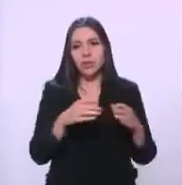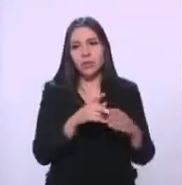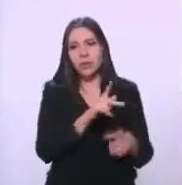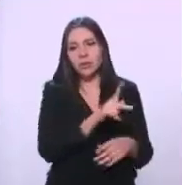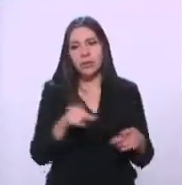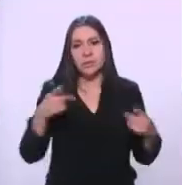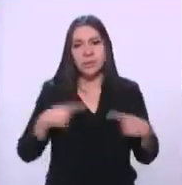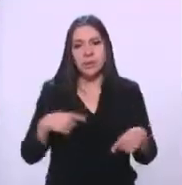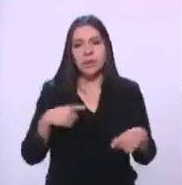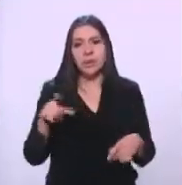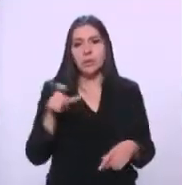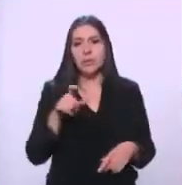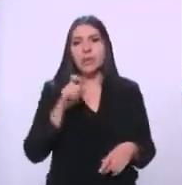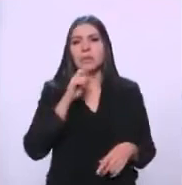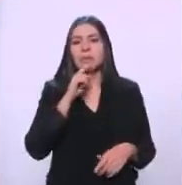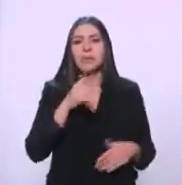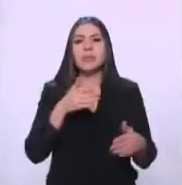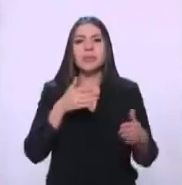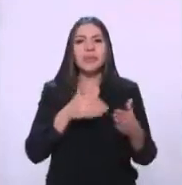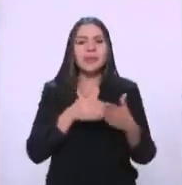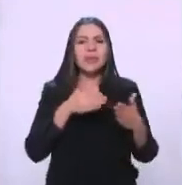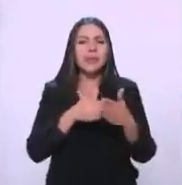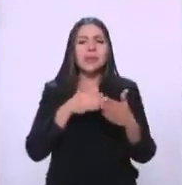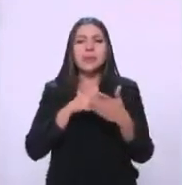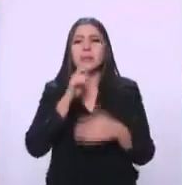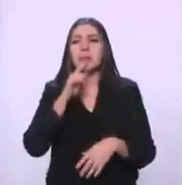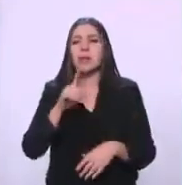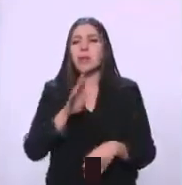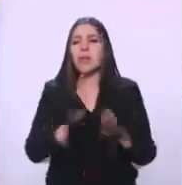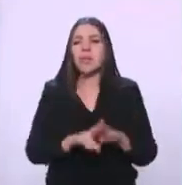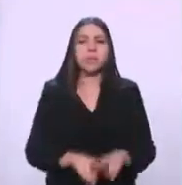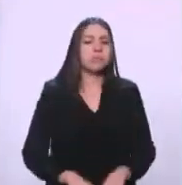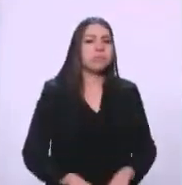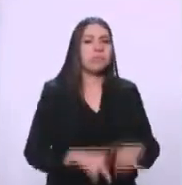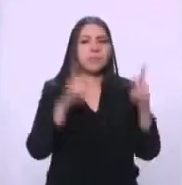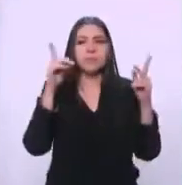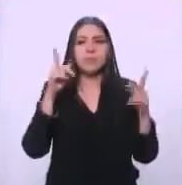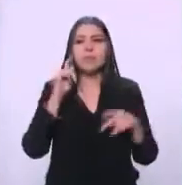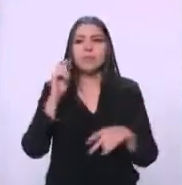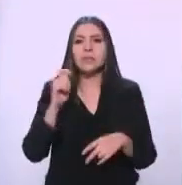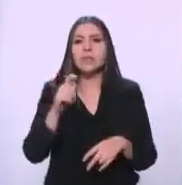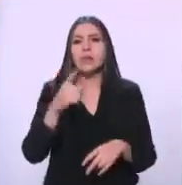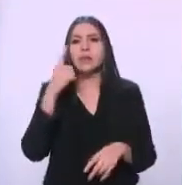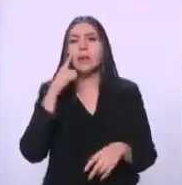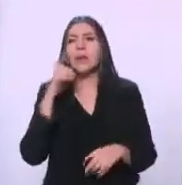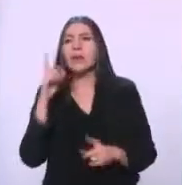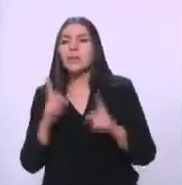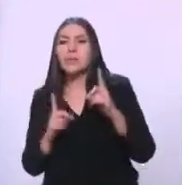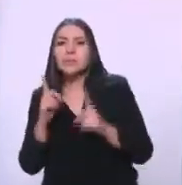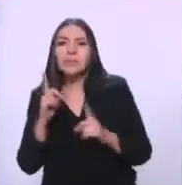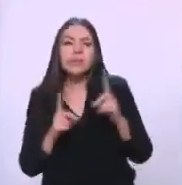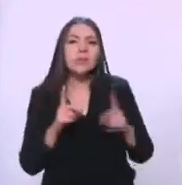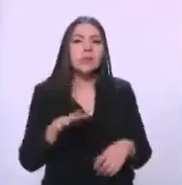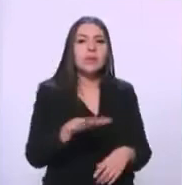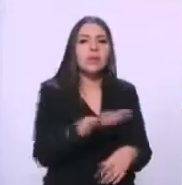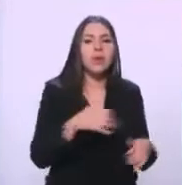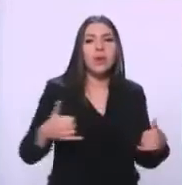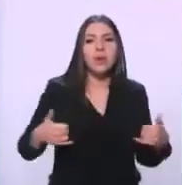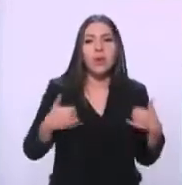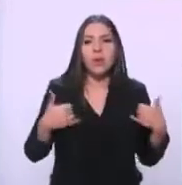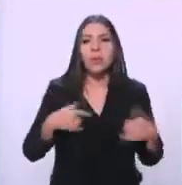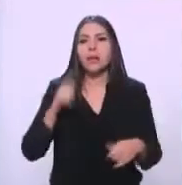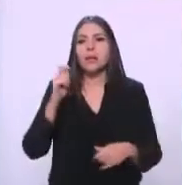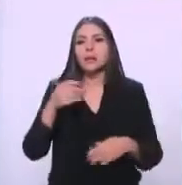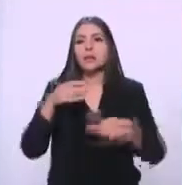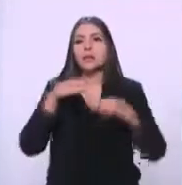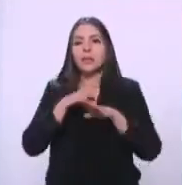en ese momento rompe con una inercia que se traía de desidia por parte de la juventud frente a lo que es